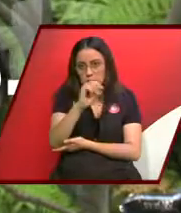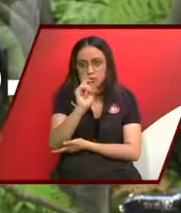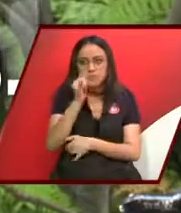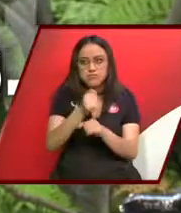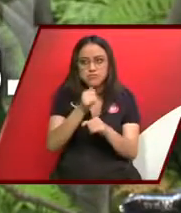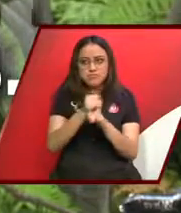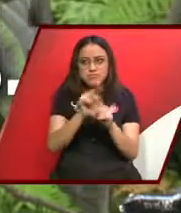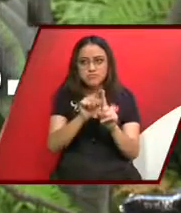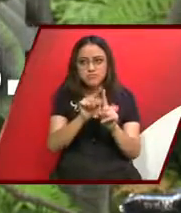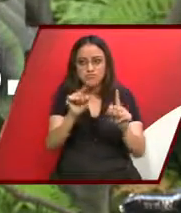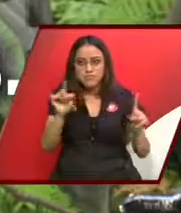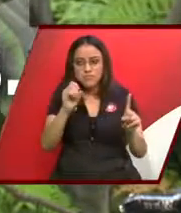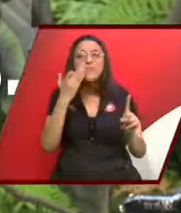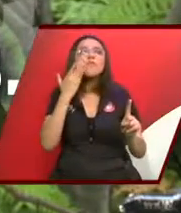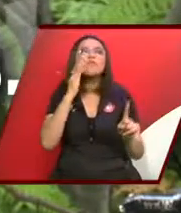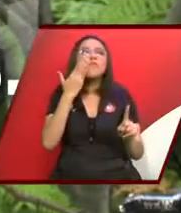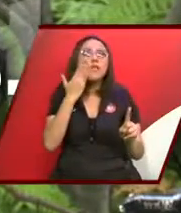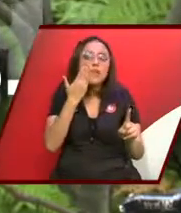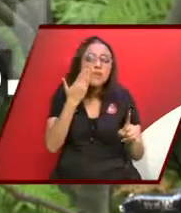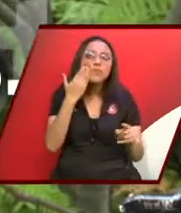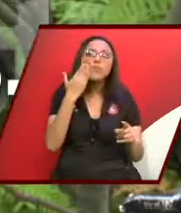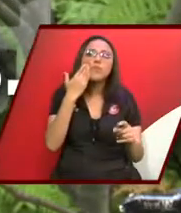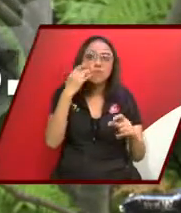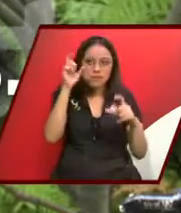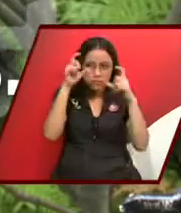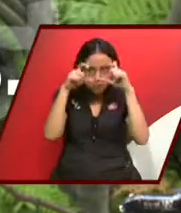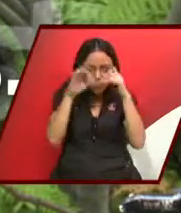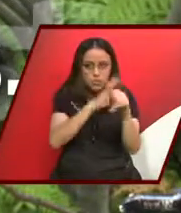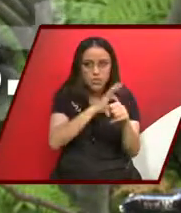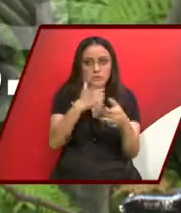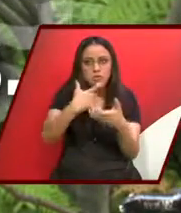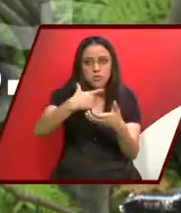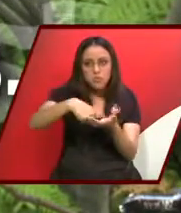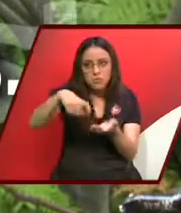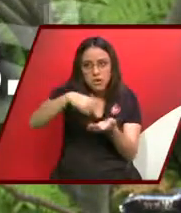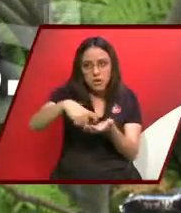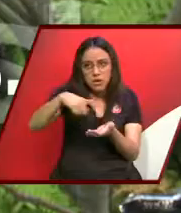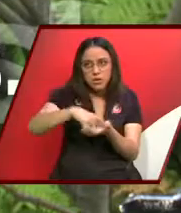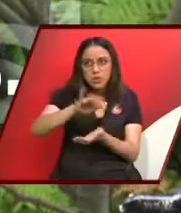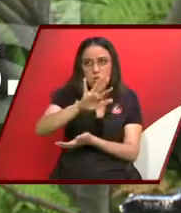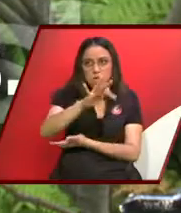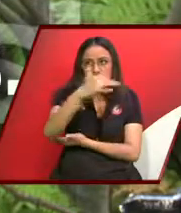www.fundacionrostros.org, Facebook Rostros de la Insuficiencia Renal AC y el